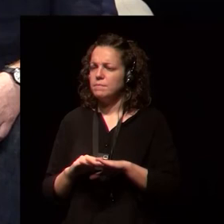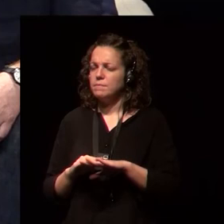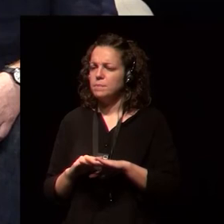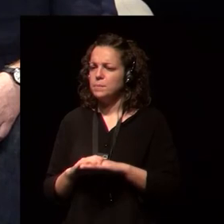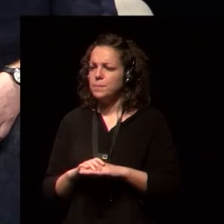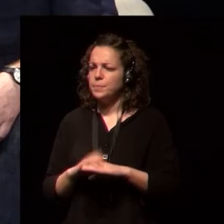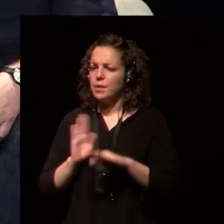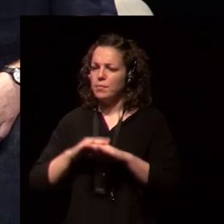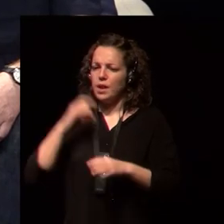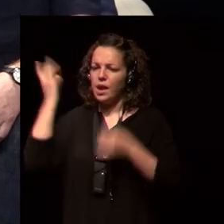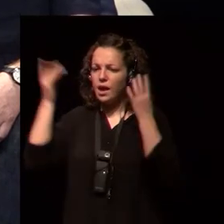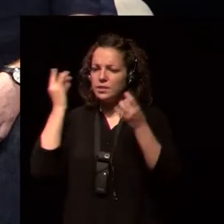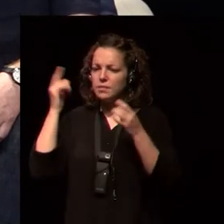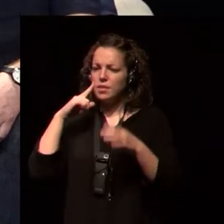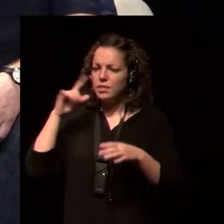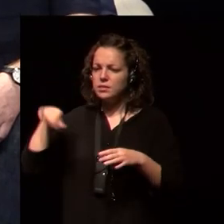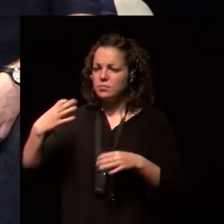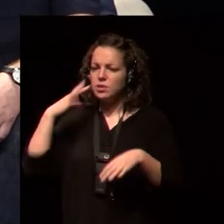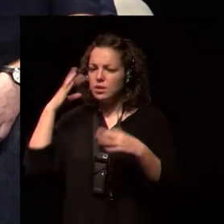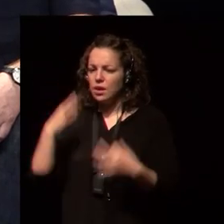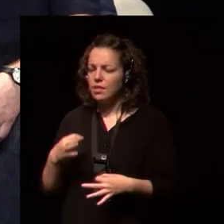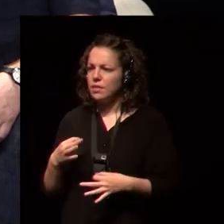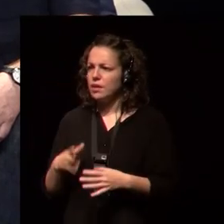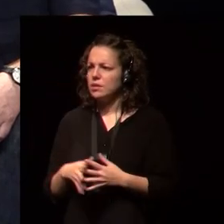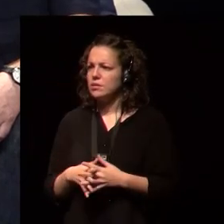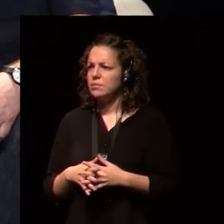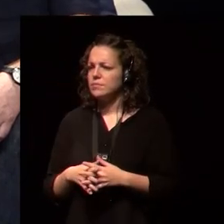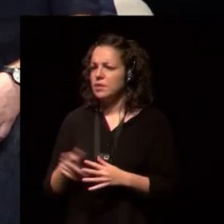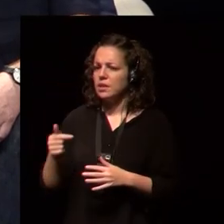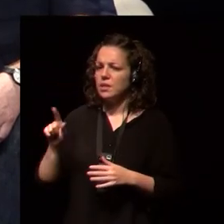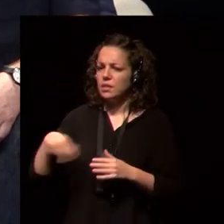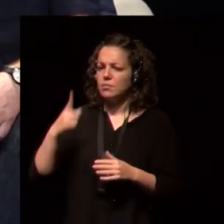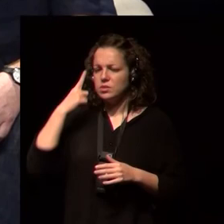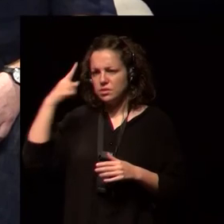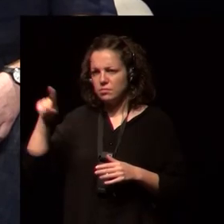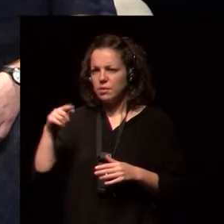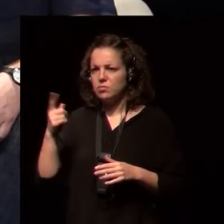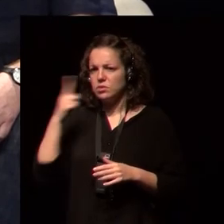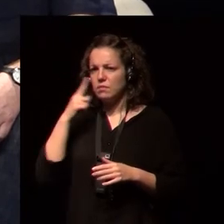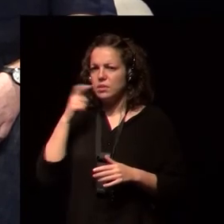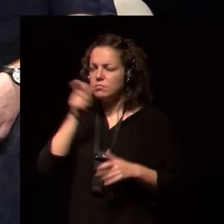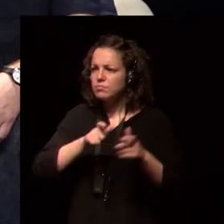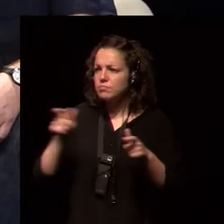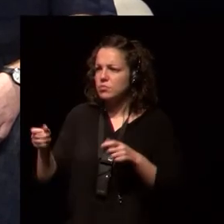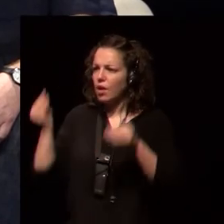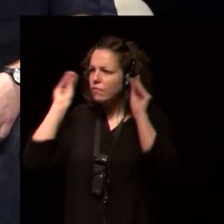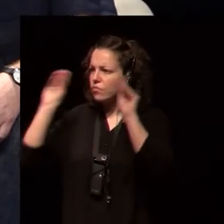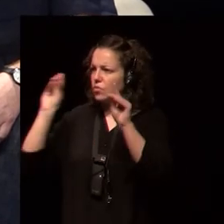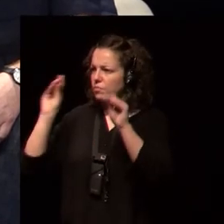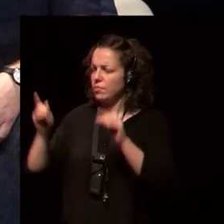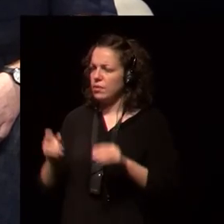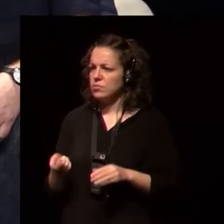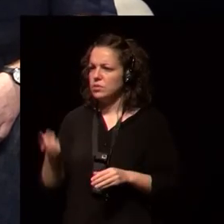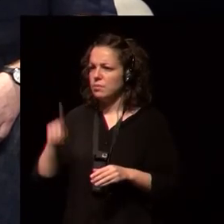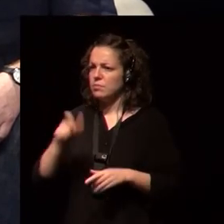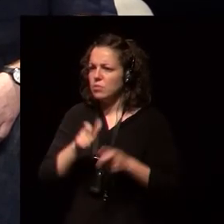que pasemos nuestras actividades en una realidad y sepamos también transmitirlo a la gente a la que formamos